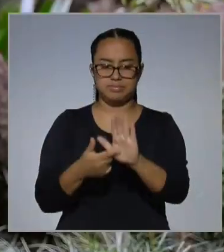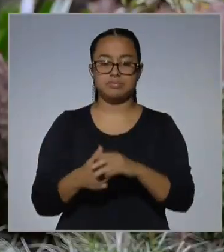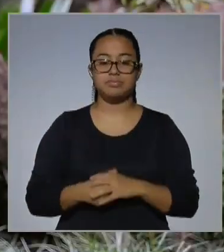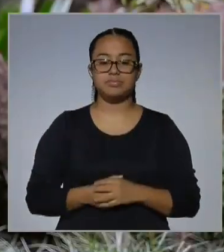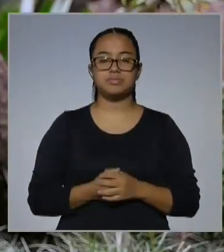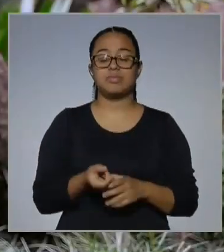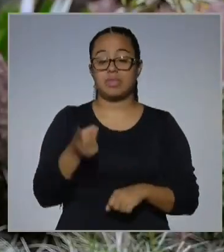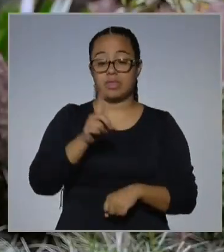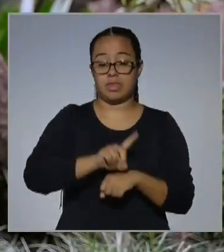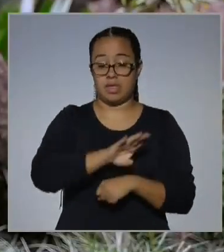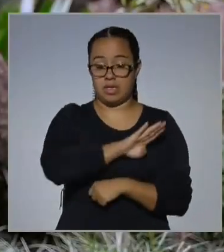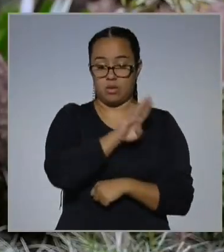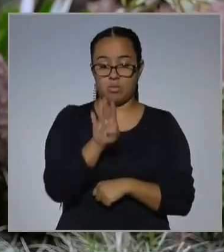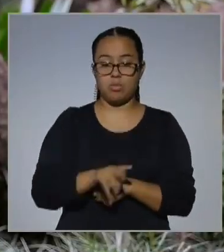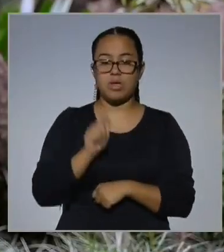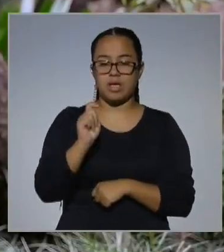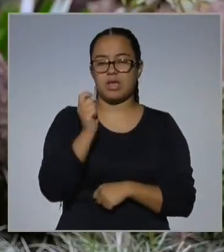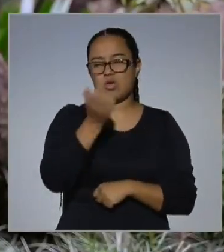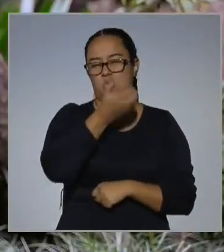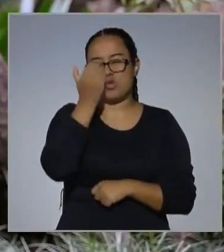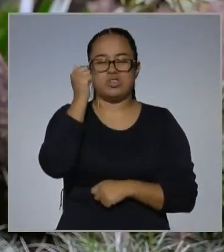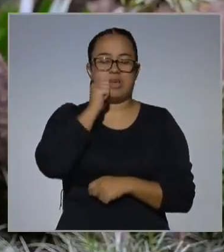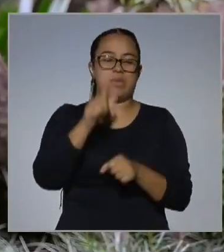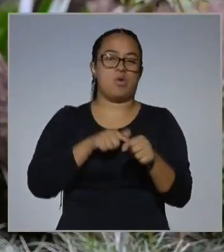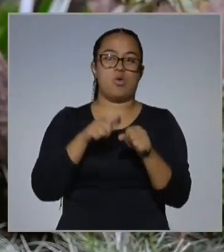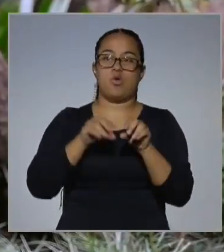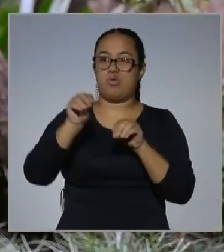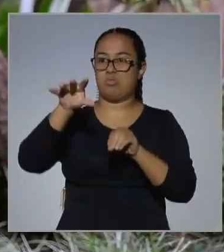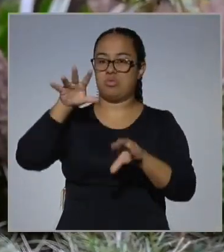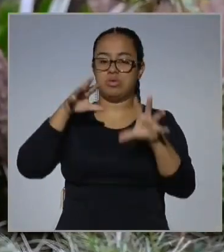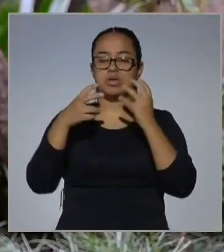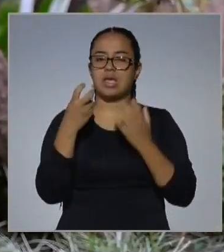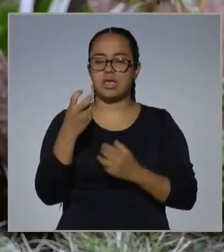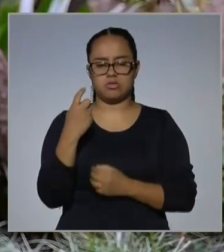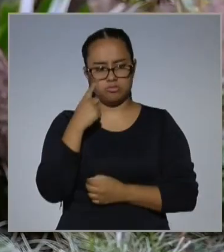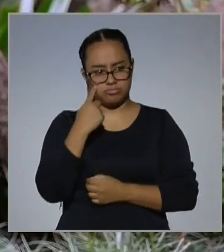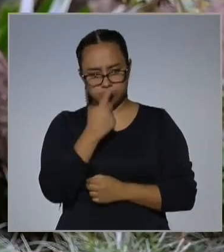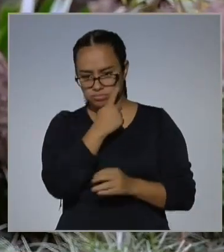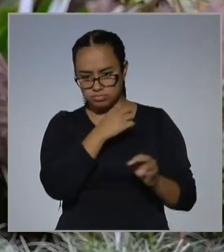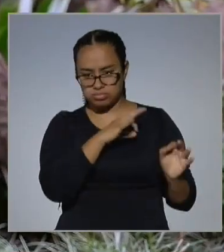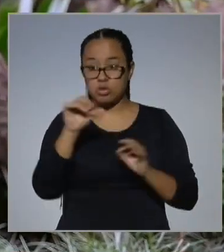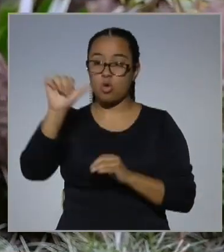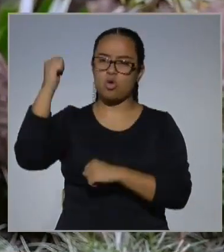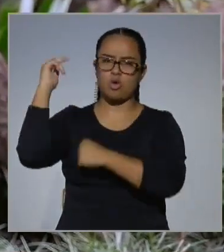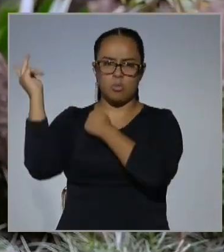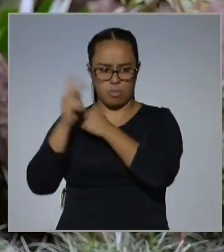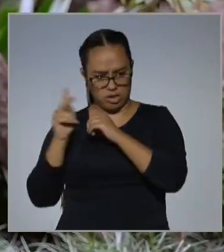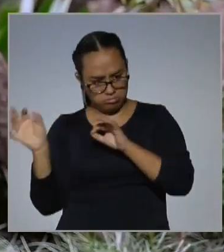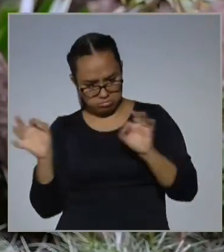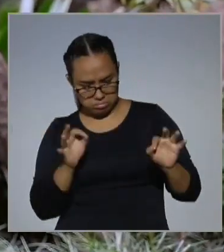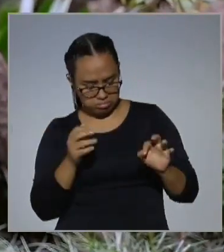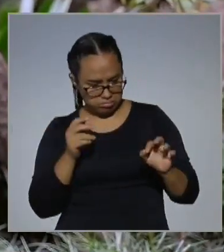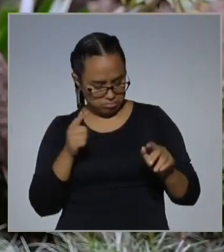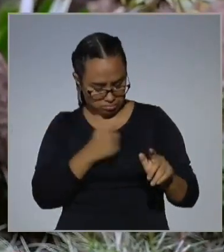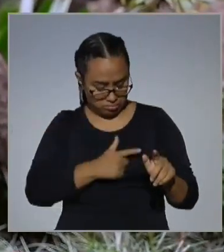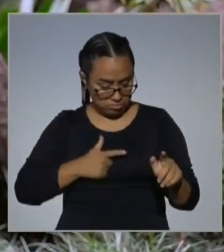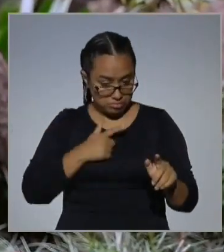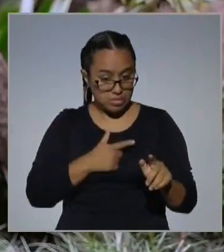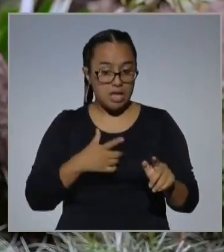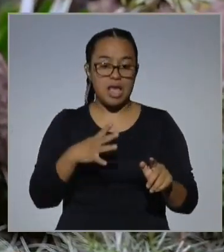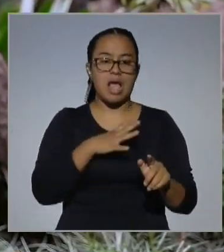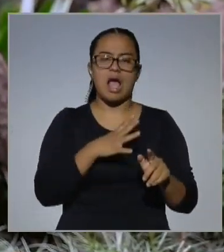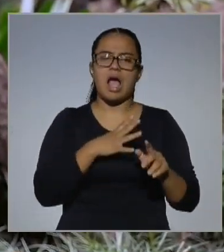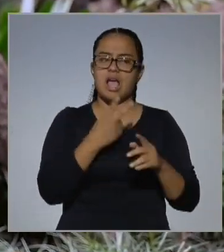Como el Día de Muertos es una tradición muy colorida, llama mucho la atención en el extranjero. Y creo que tiene dos formas